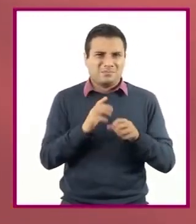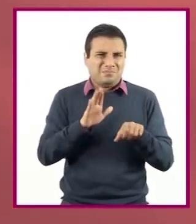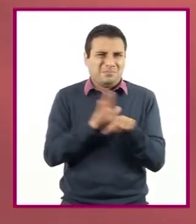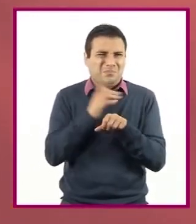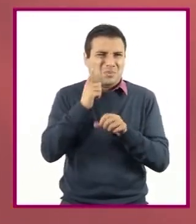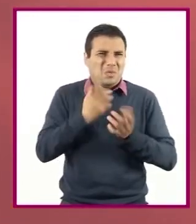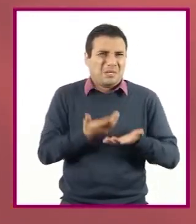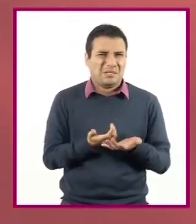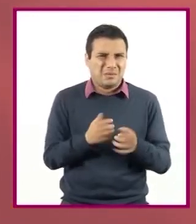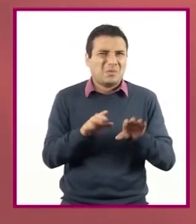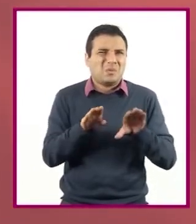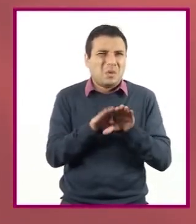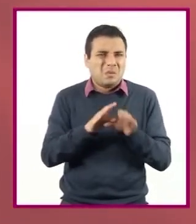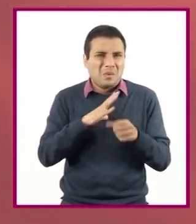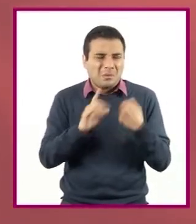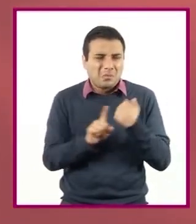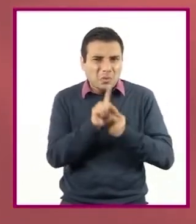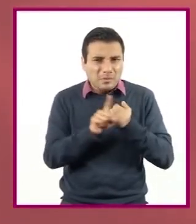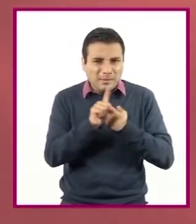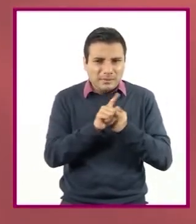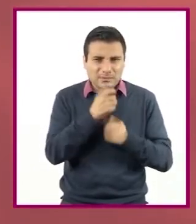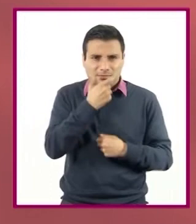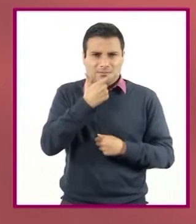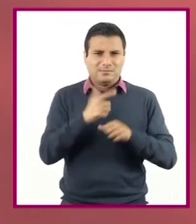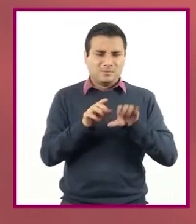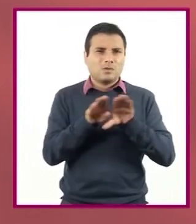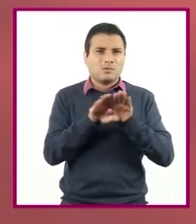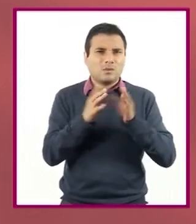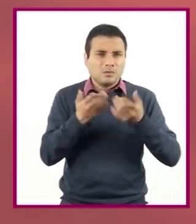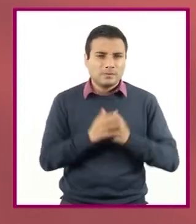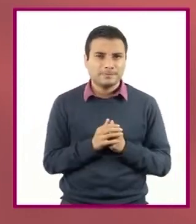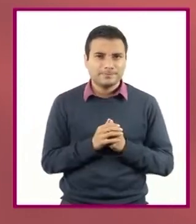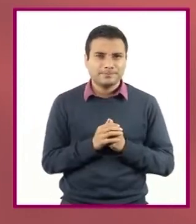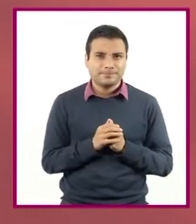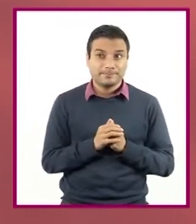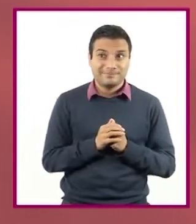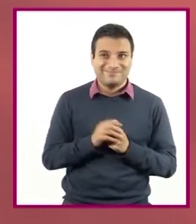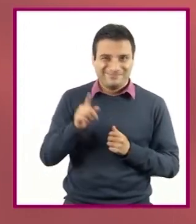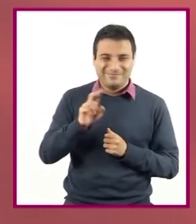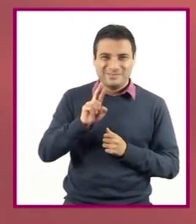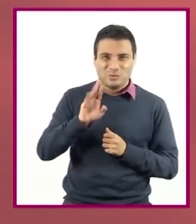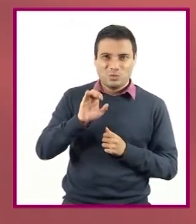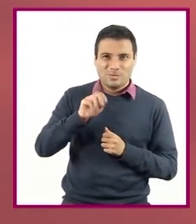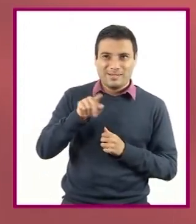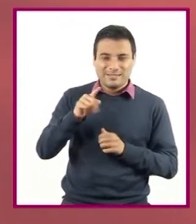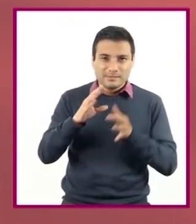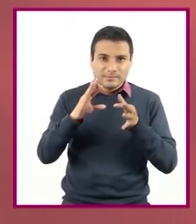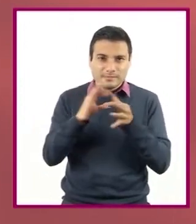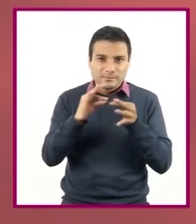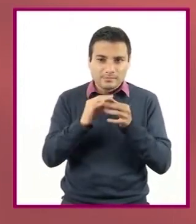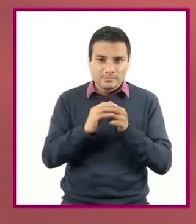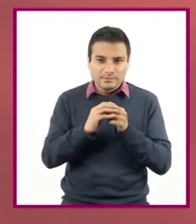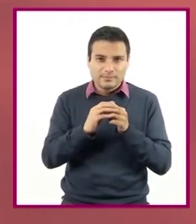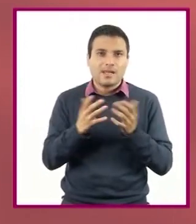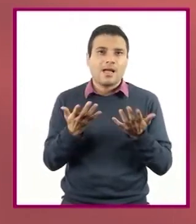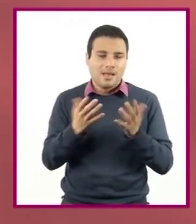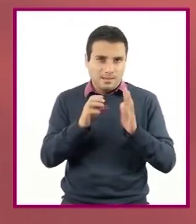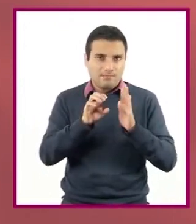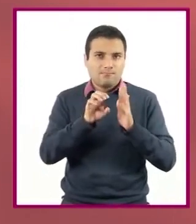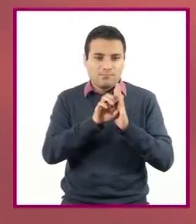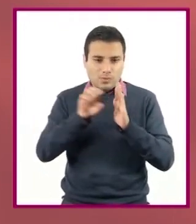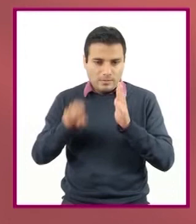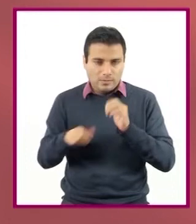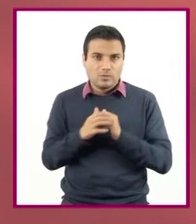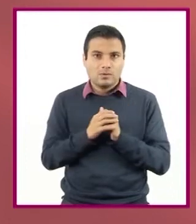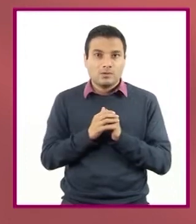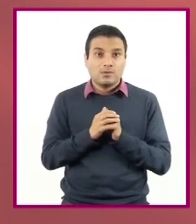de las dificultades y situaciones en las que se encuentran. Rubén aplicó la frase en el sentido de que se ignoran los resultados